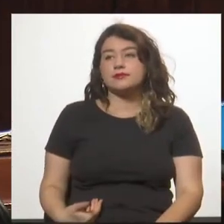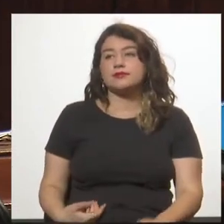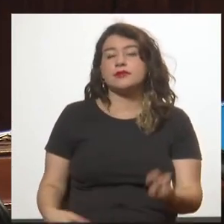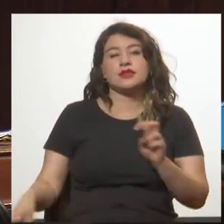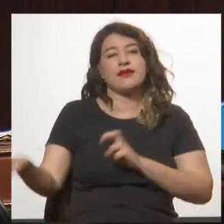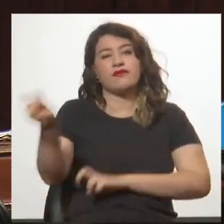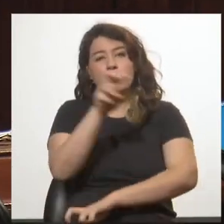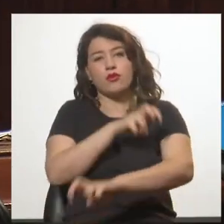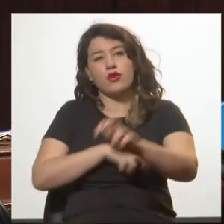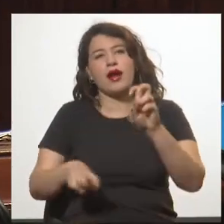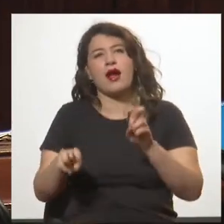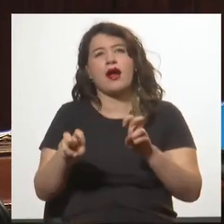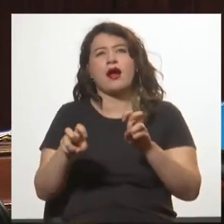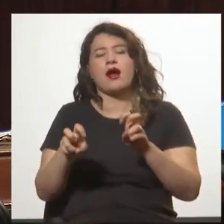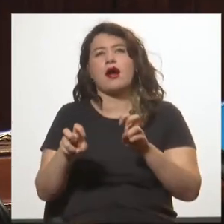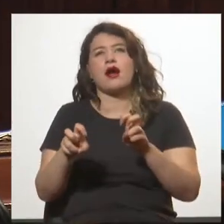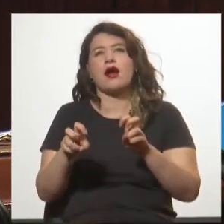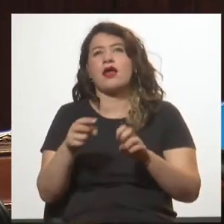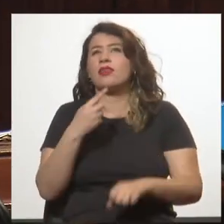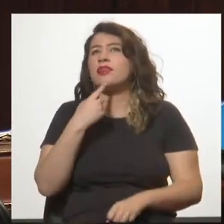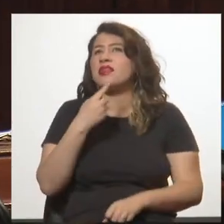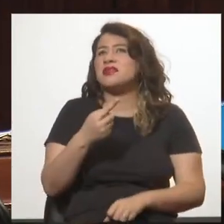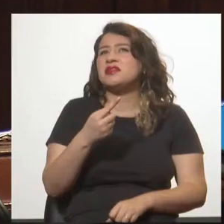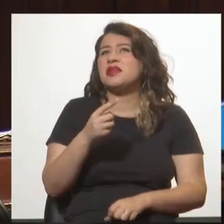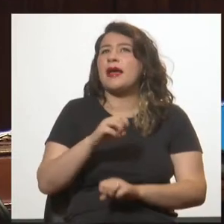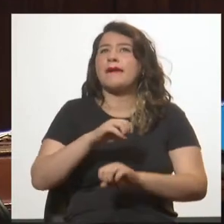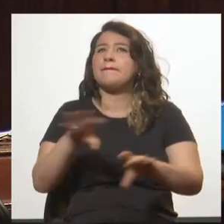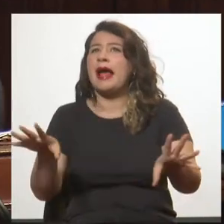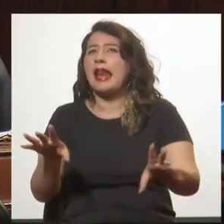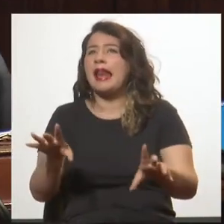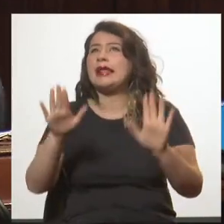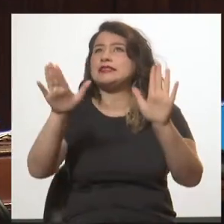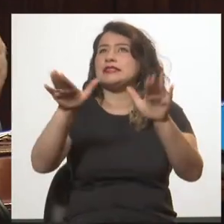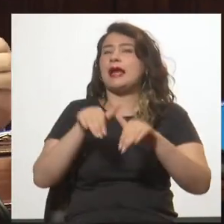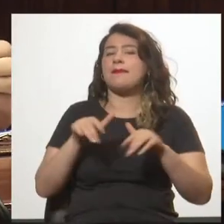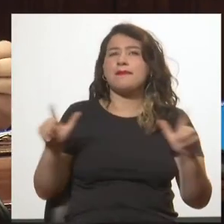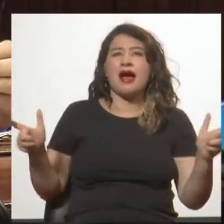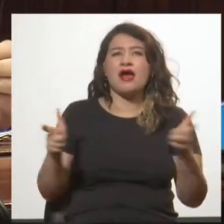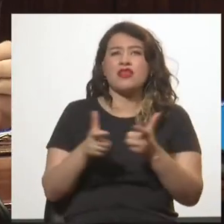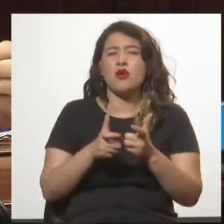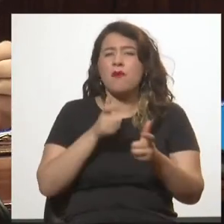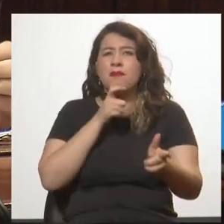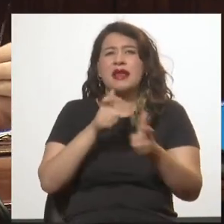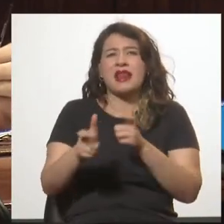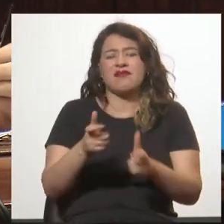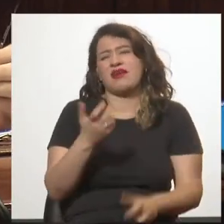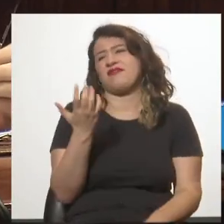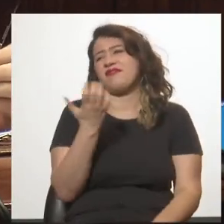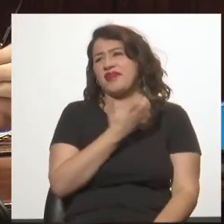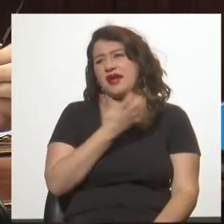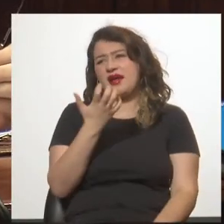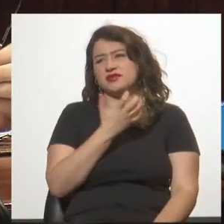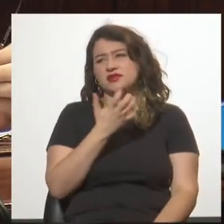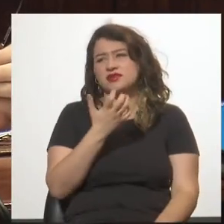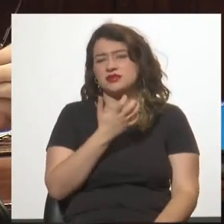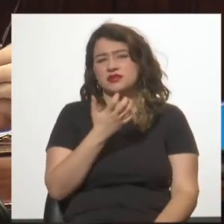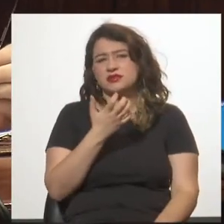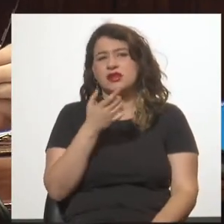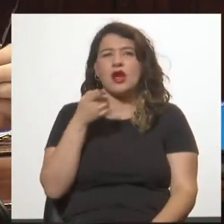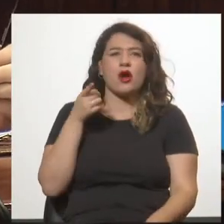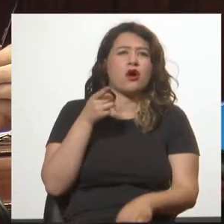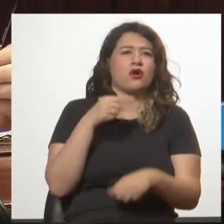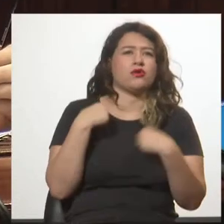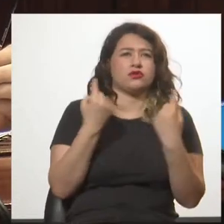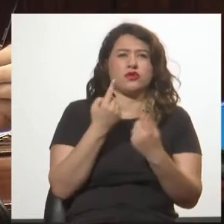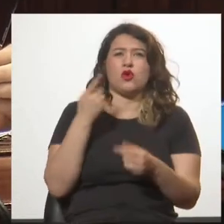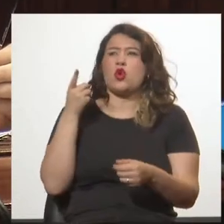descalificar este llamado con epítetos groseros que rechazamos